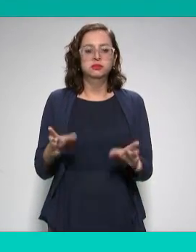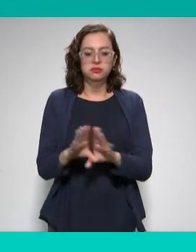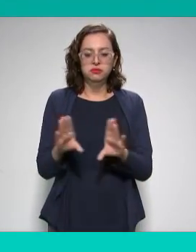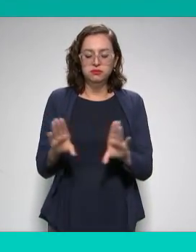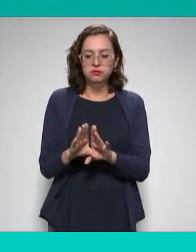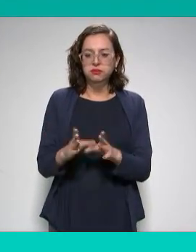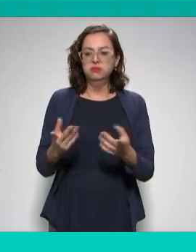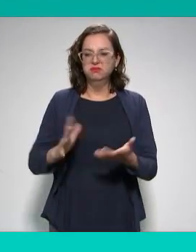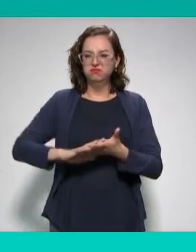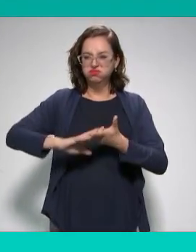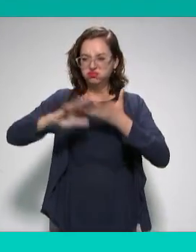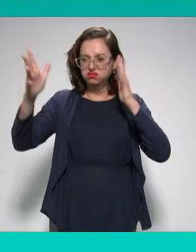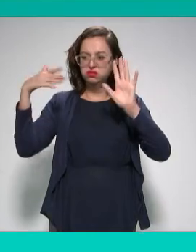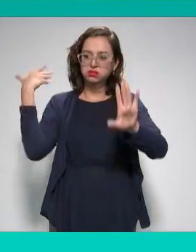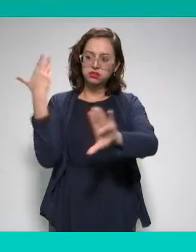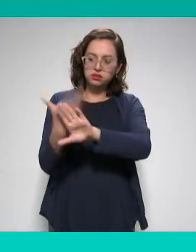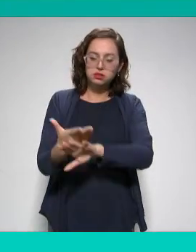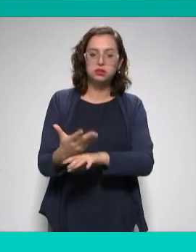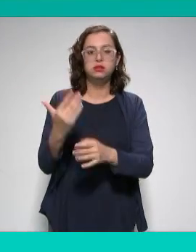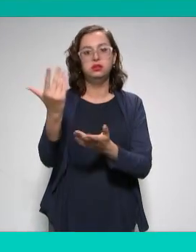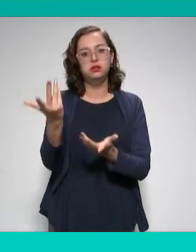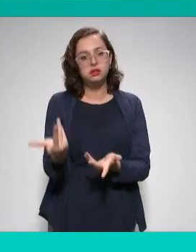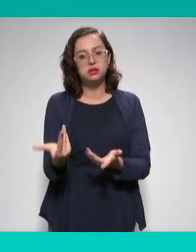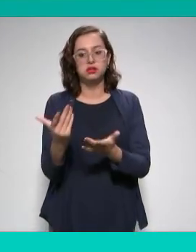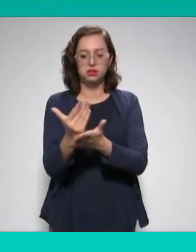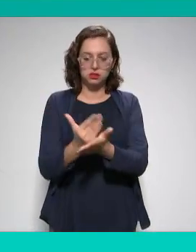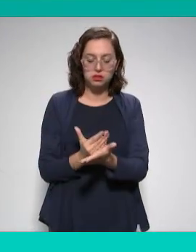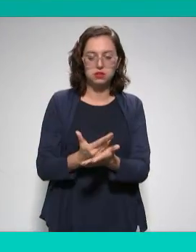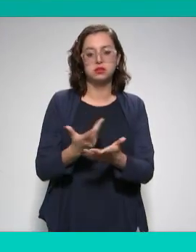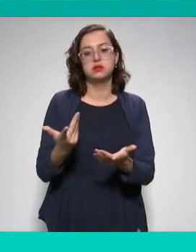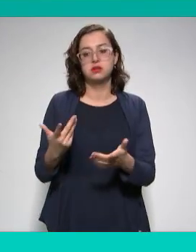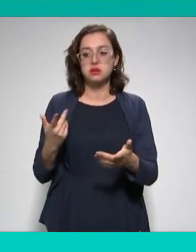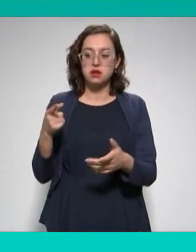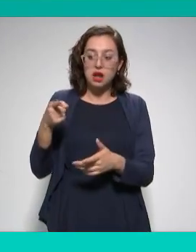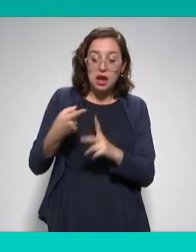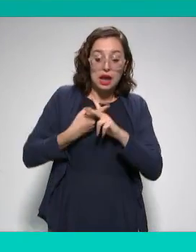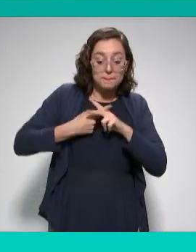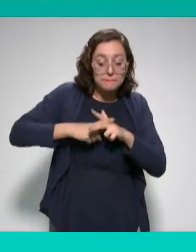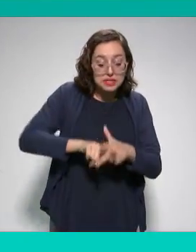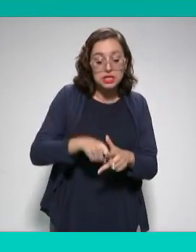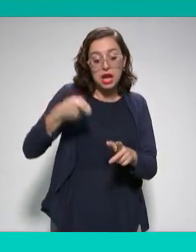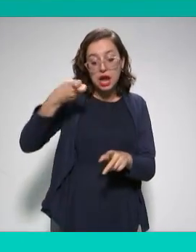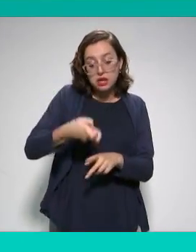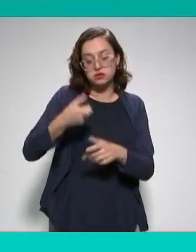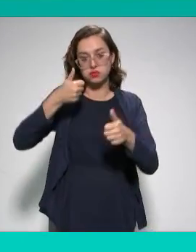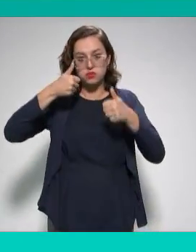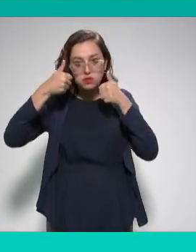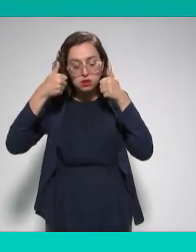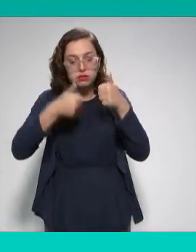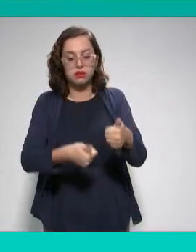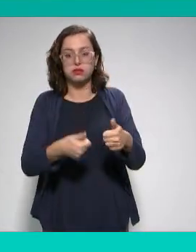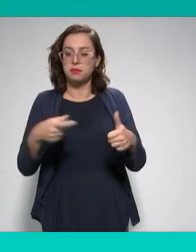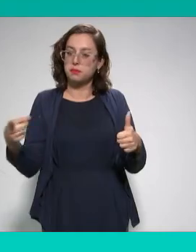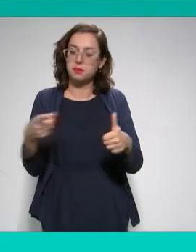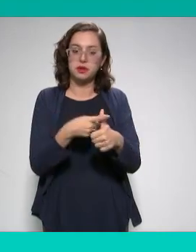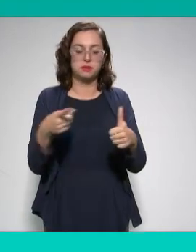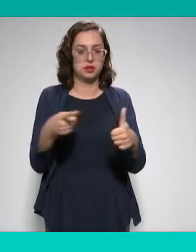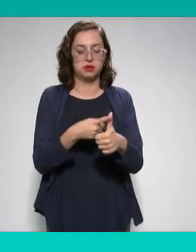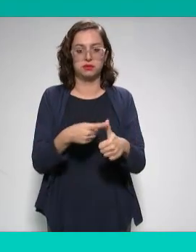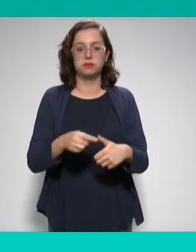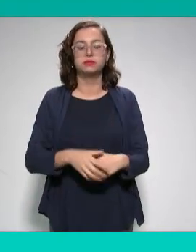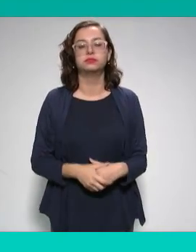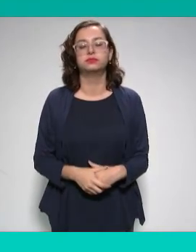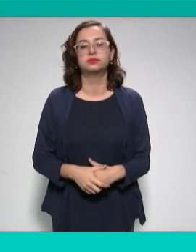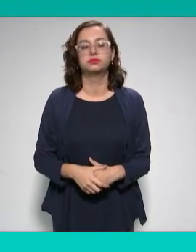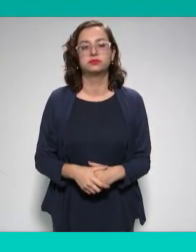la violencia de género es la tratando sus orígenes y sus causas estructurales cierro la cita